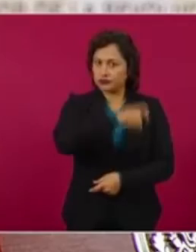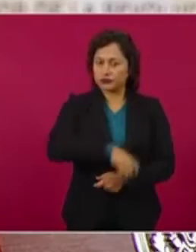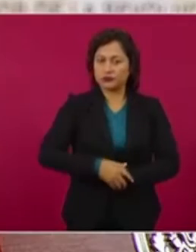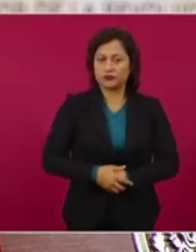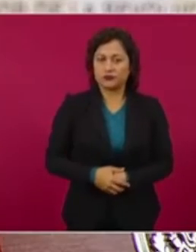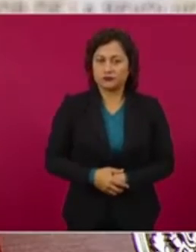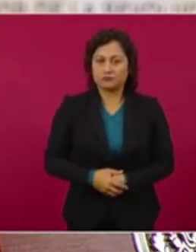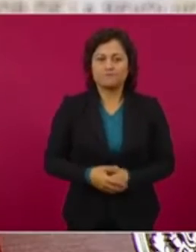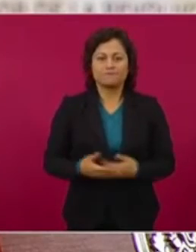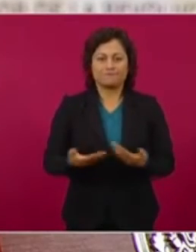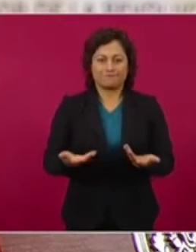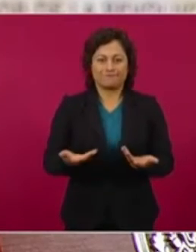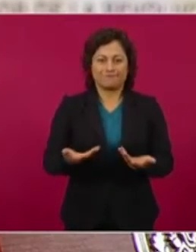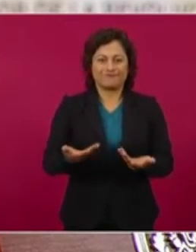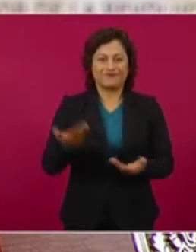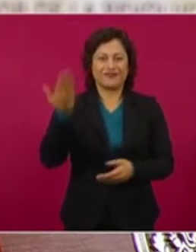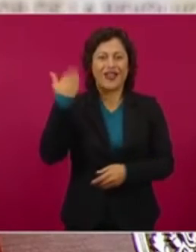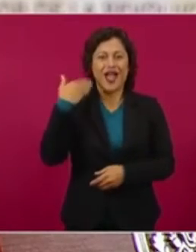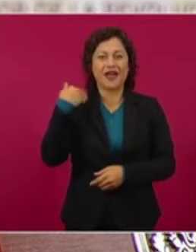El dinero,